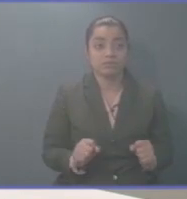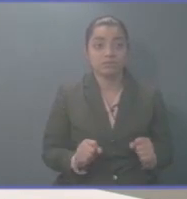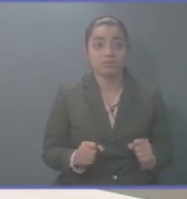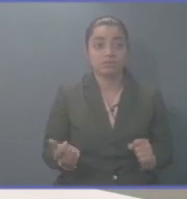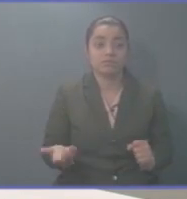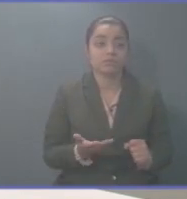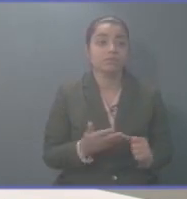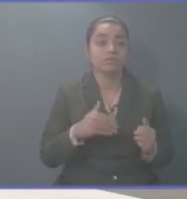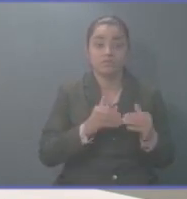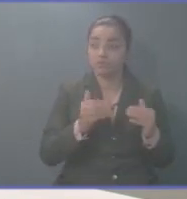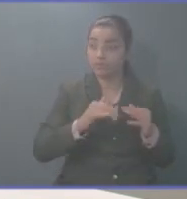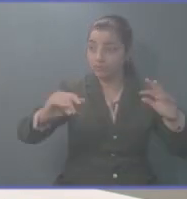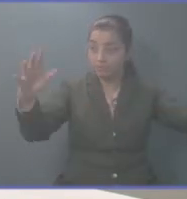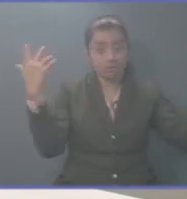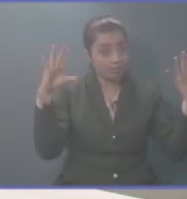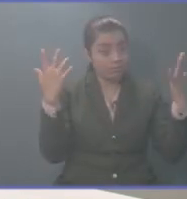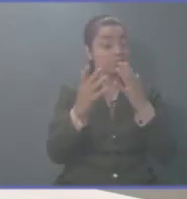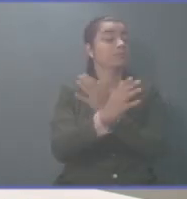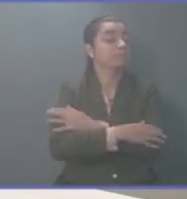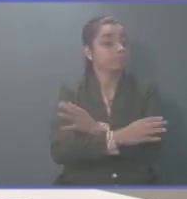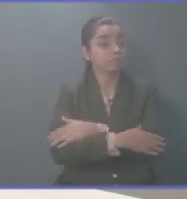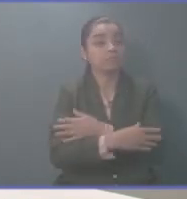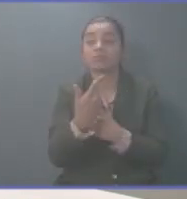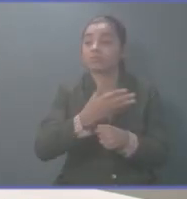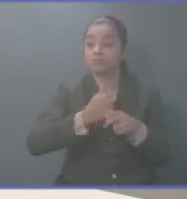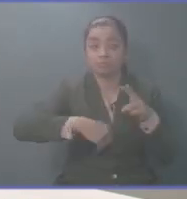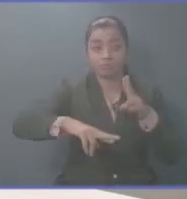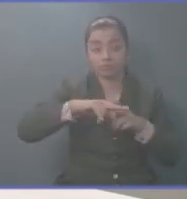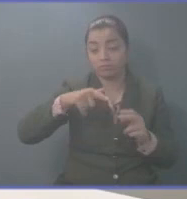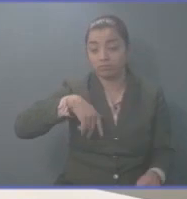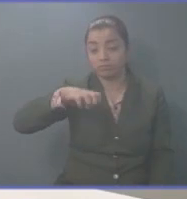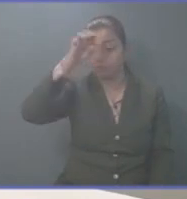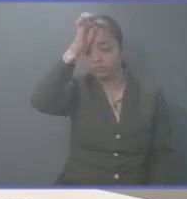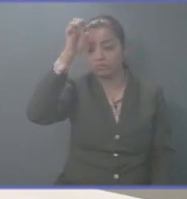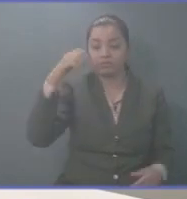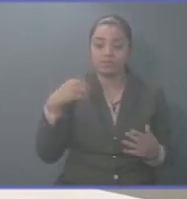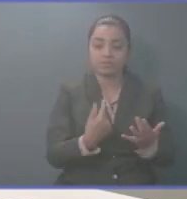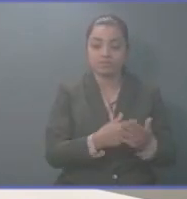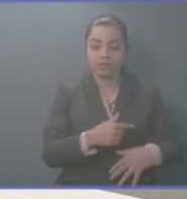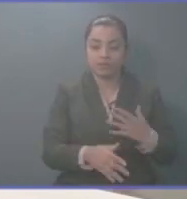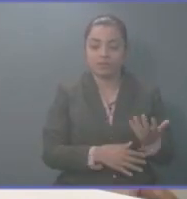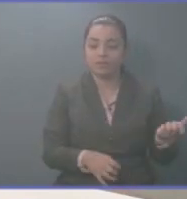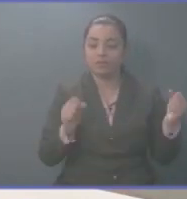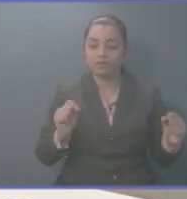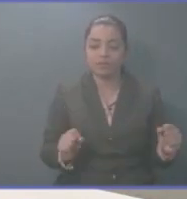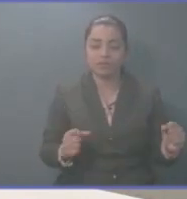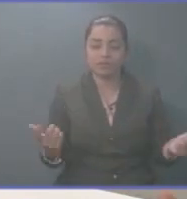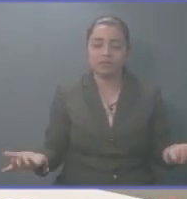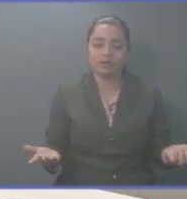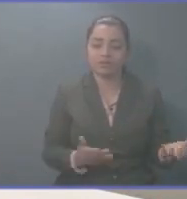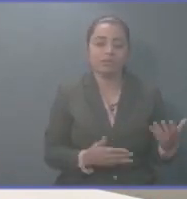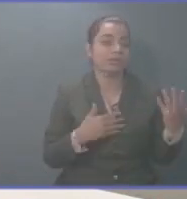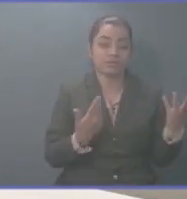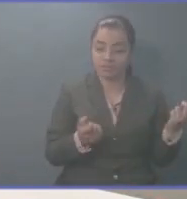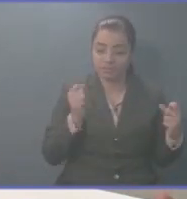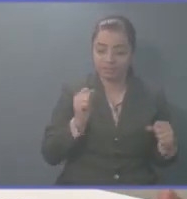voy a decir que tiene que aplaudir, porque si de repente en Arena se han cometido errores, ok, señalémonos, pero creo que hay formas de hacerlo y no es incitando a la